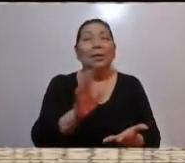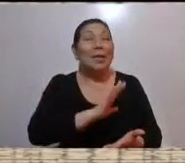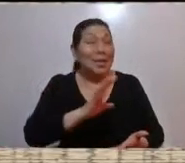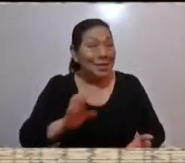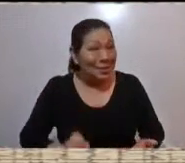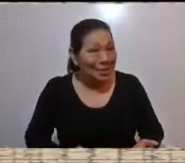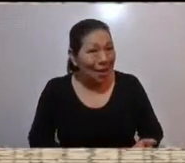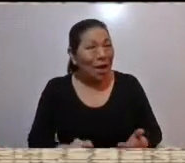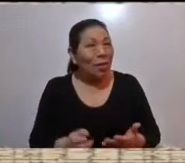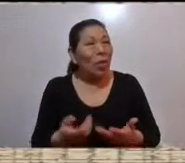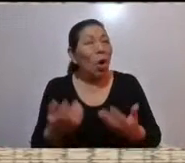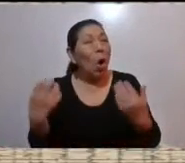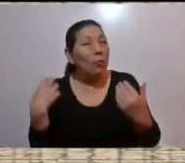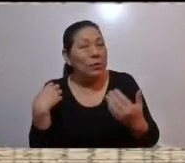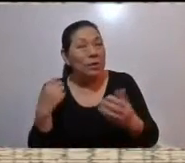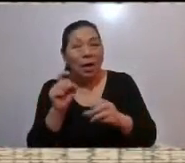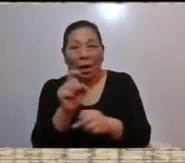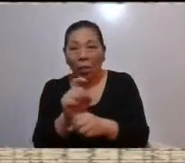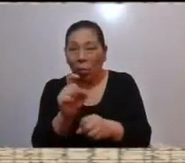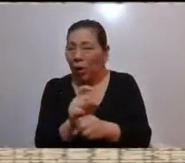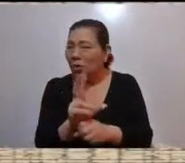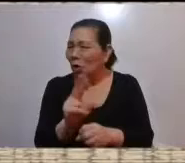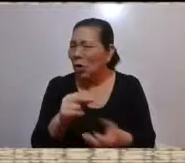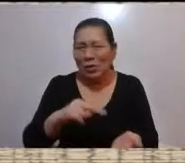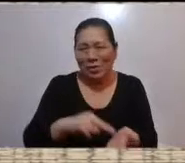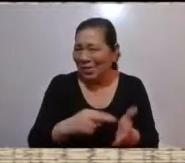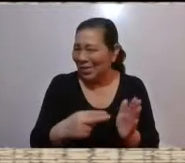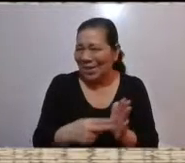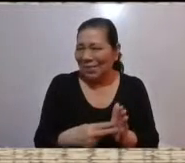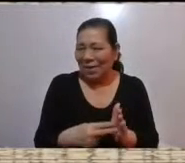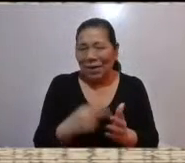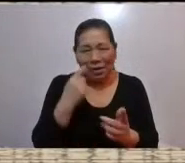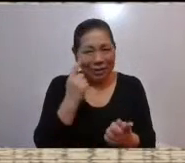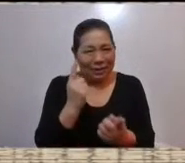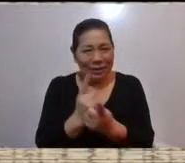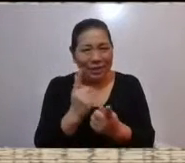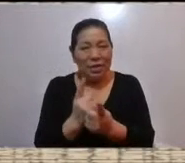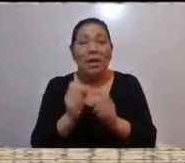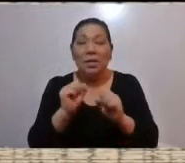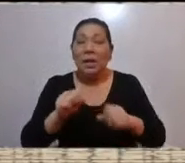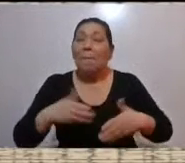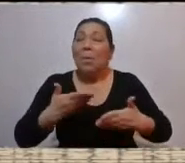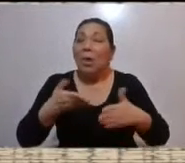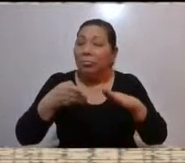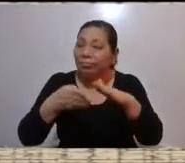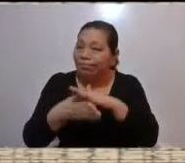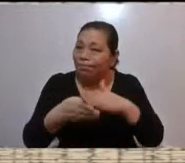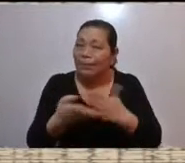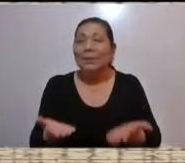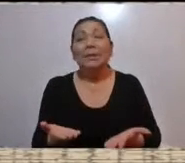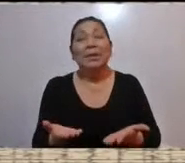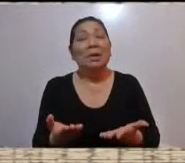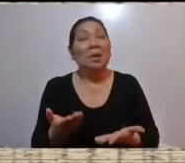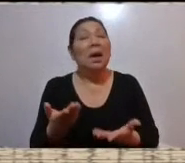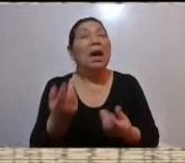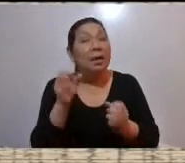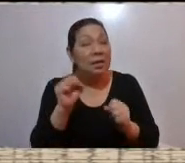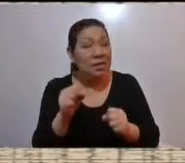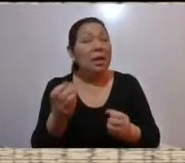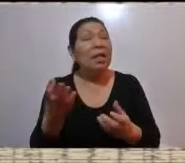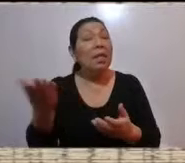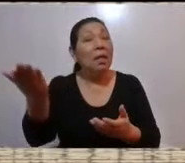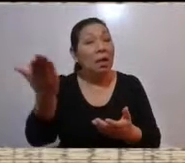otros organismos del Estado de este derecho a la educación, que no implica solamente el reconocimiento, sino la posibilidad de accesibilidad